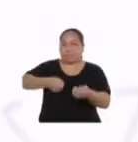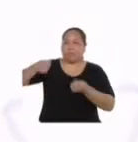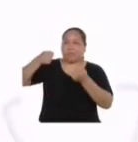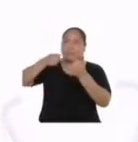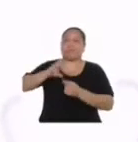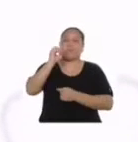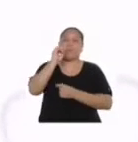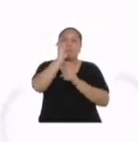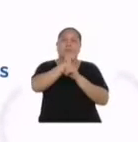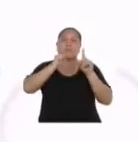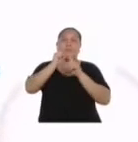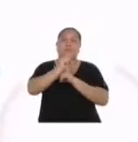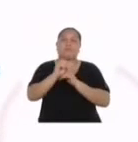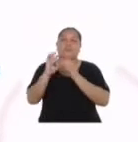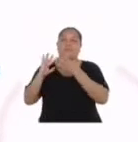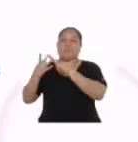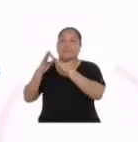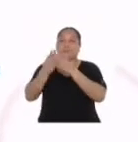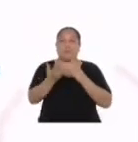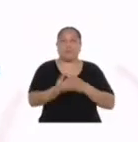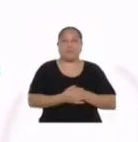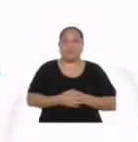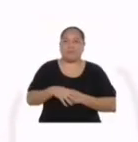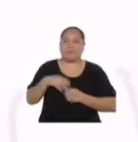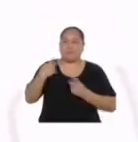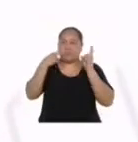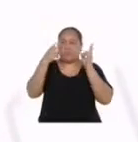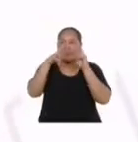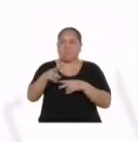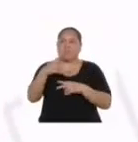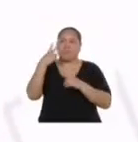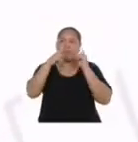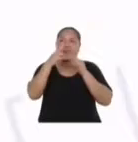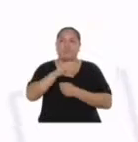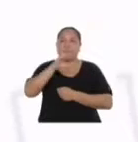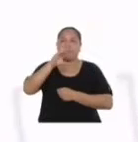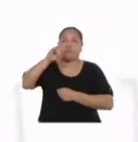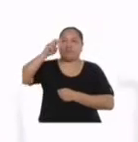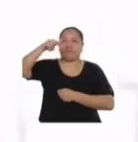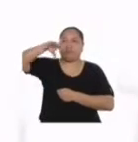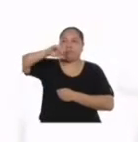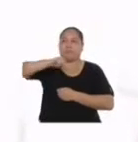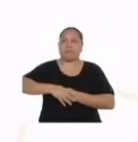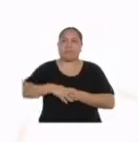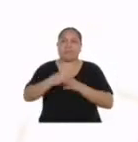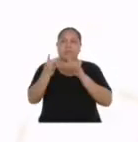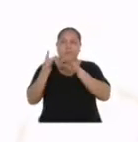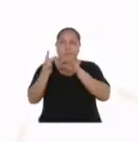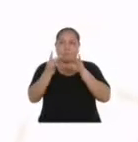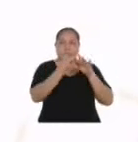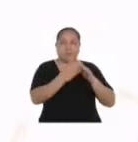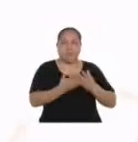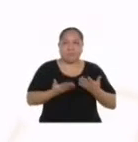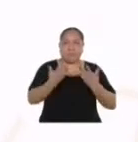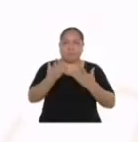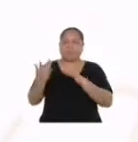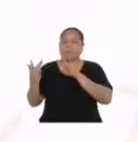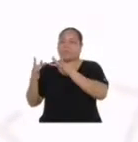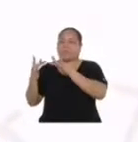agrícola o social, en el caso de las comunidades. Miren, vemos que en la cuenca como sistema se